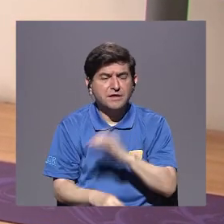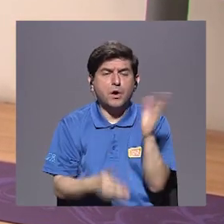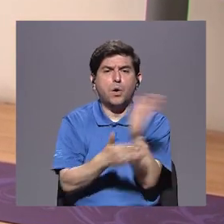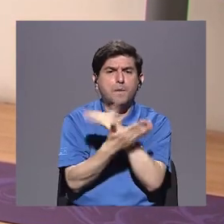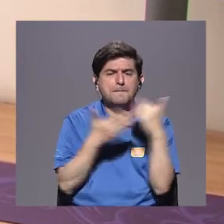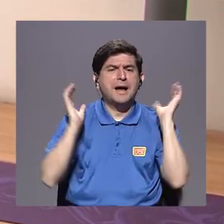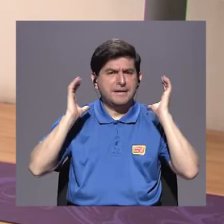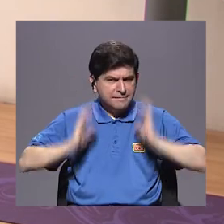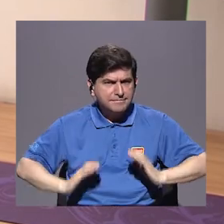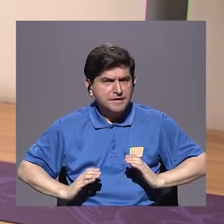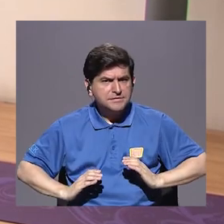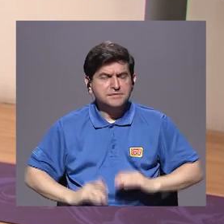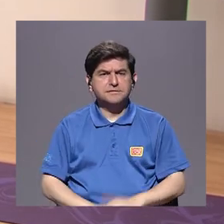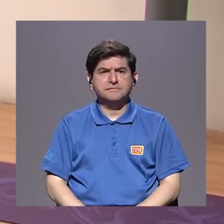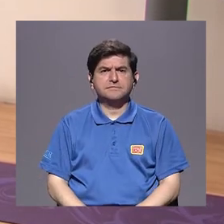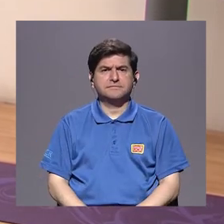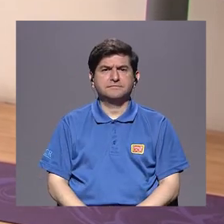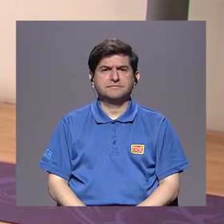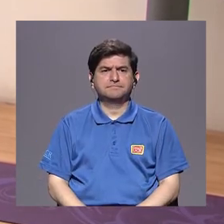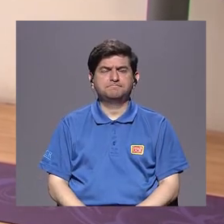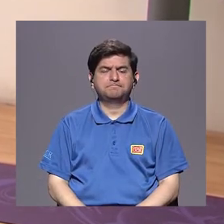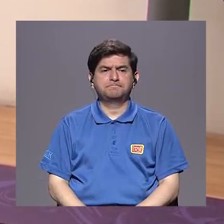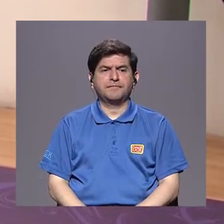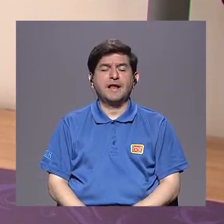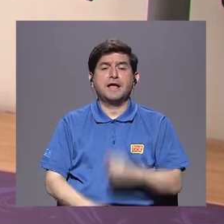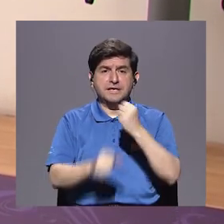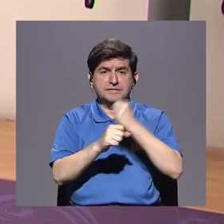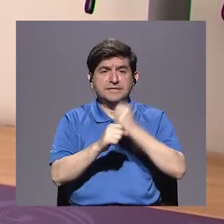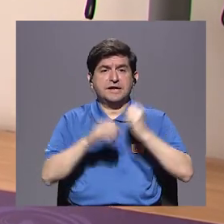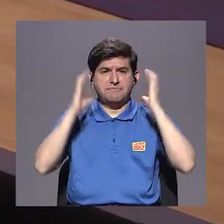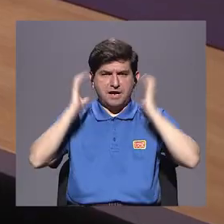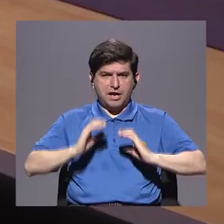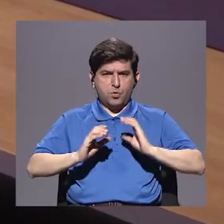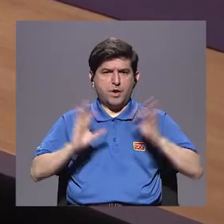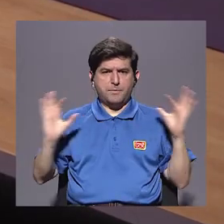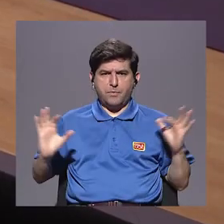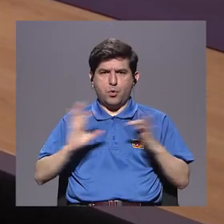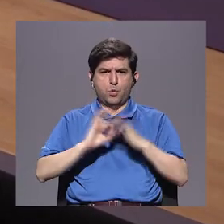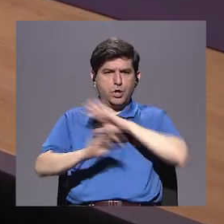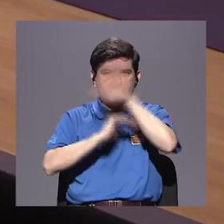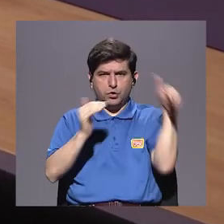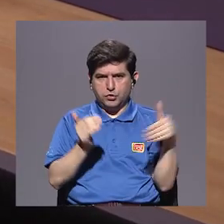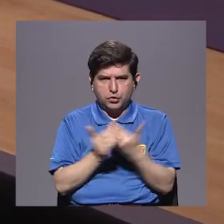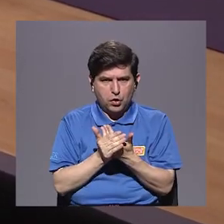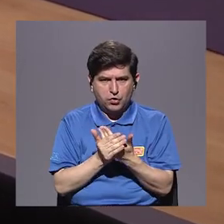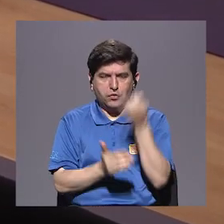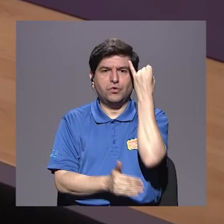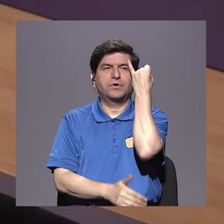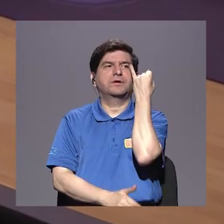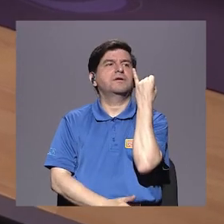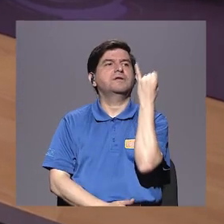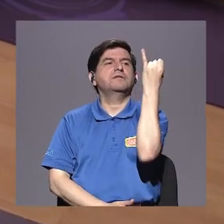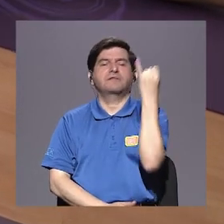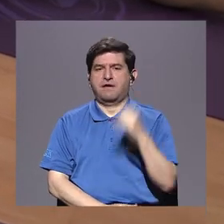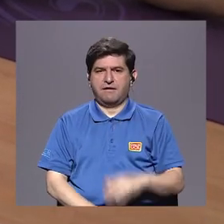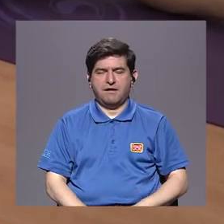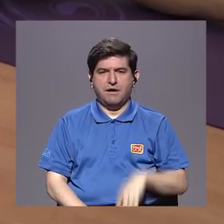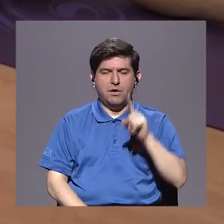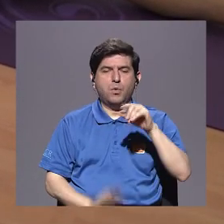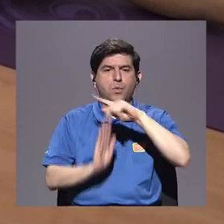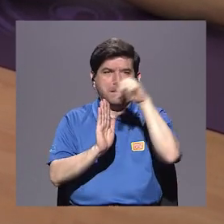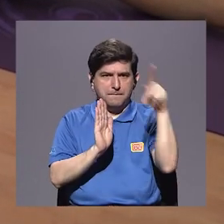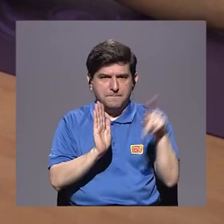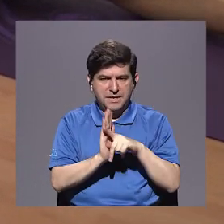diferentes partes del cuerpo? Vamos a ver, se trabaja el cuerpo como un todo, ¿verdad? La idea es que, bueno, uno